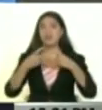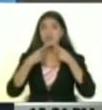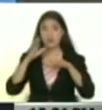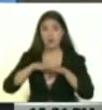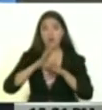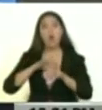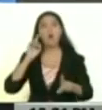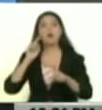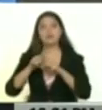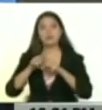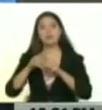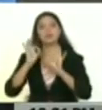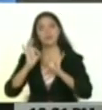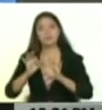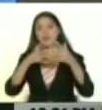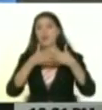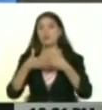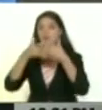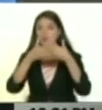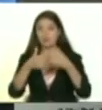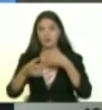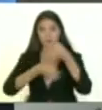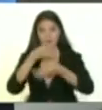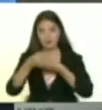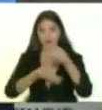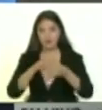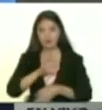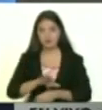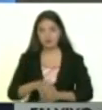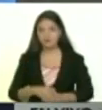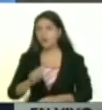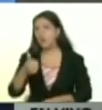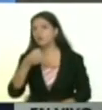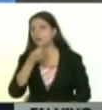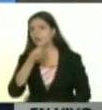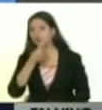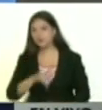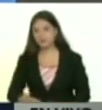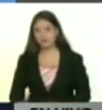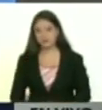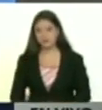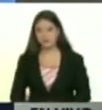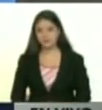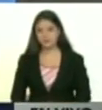objetivos declarados también por los Estados Unidos. Periodista de Bloomberg, por favor.